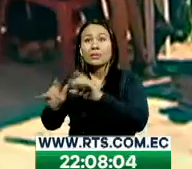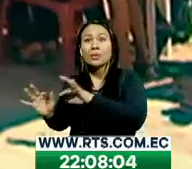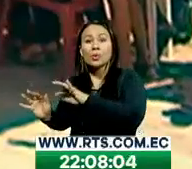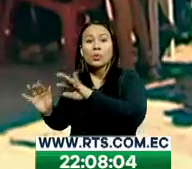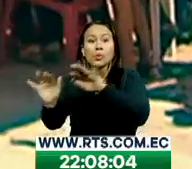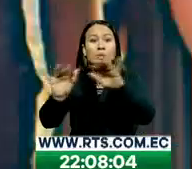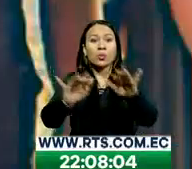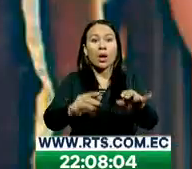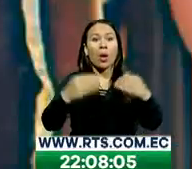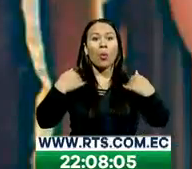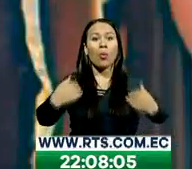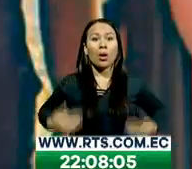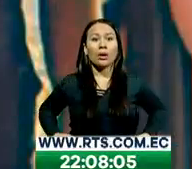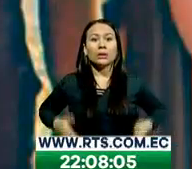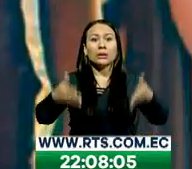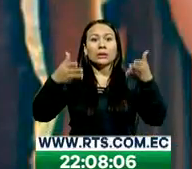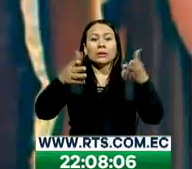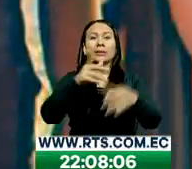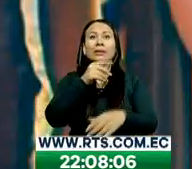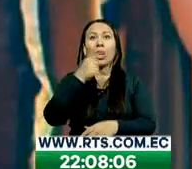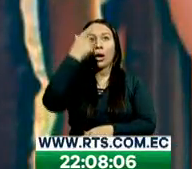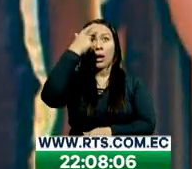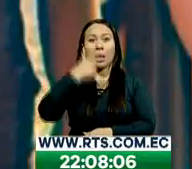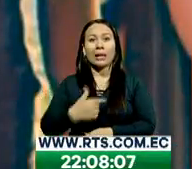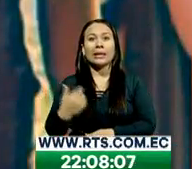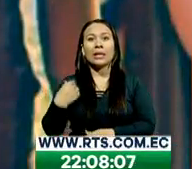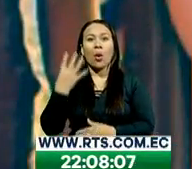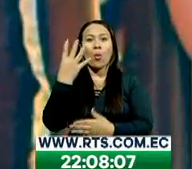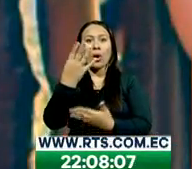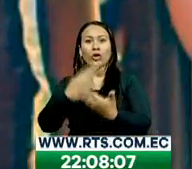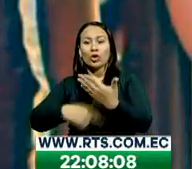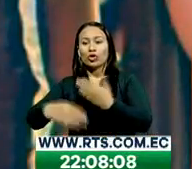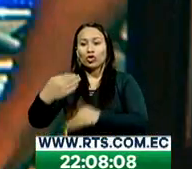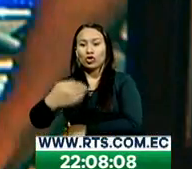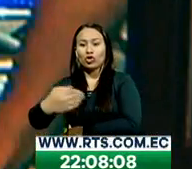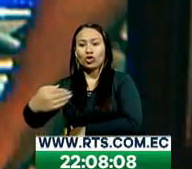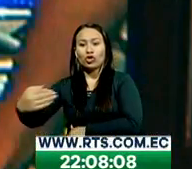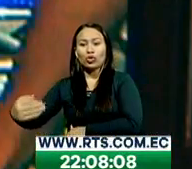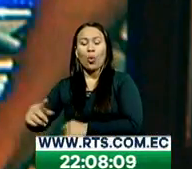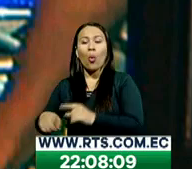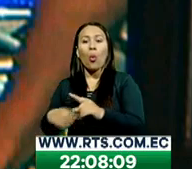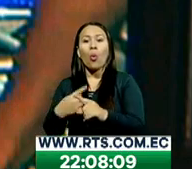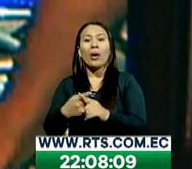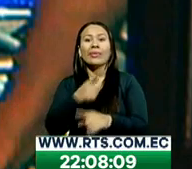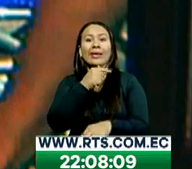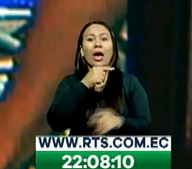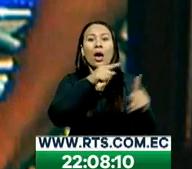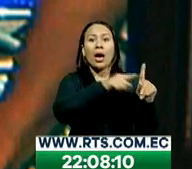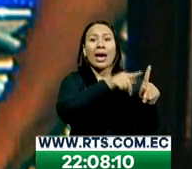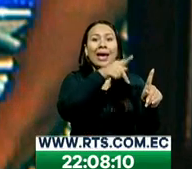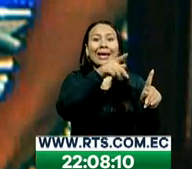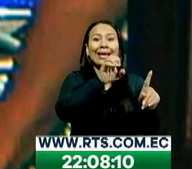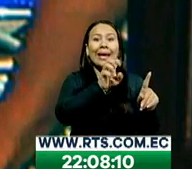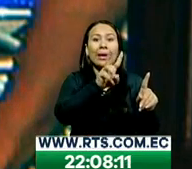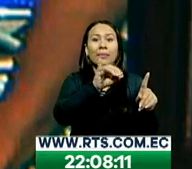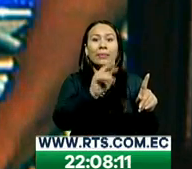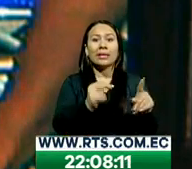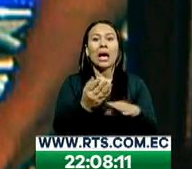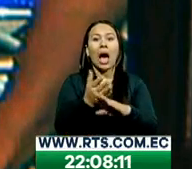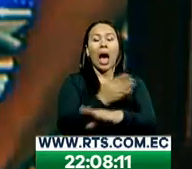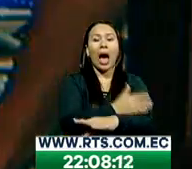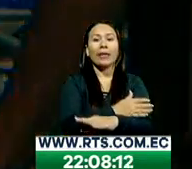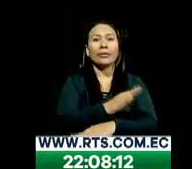sepultura josé francisco deja a cuatro hijos de menores de edad mientras que kevin tenía poco tiempo de haberse